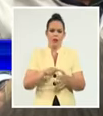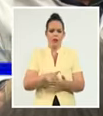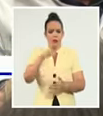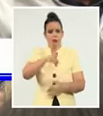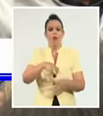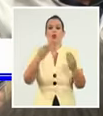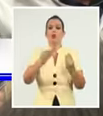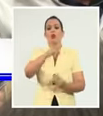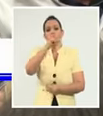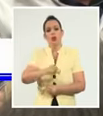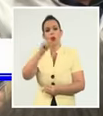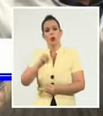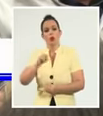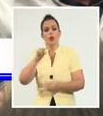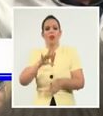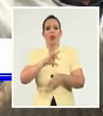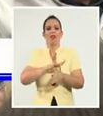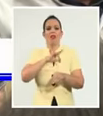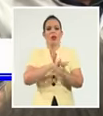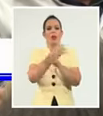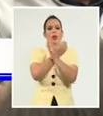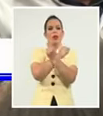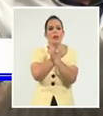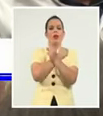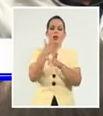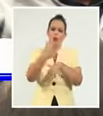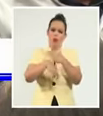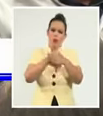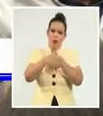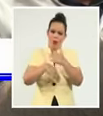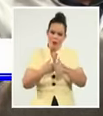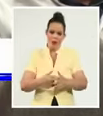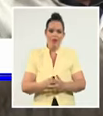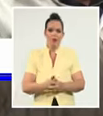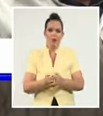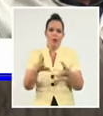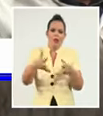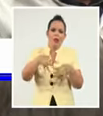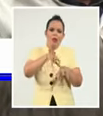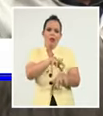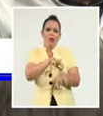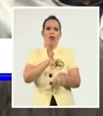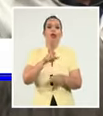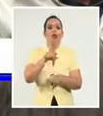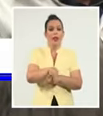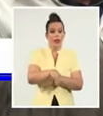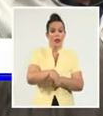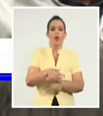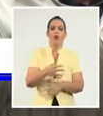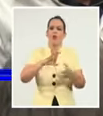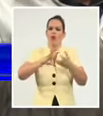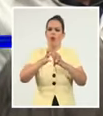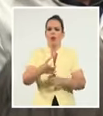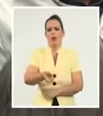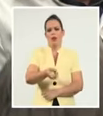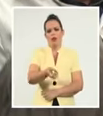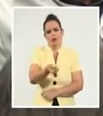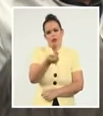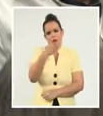136.400 cubanos que padecen de artritis reumatoide. Cuando veíamos que las opciones de tratamiento en este ensayo llegan